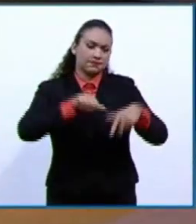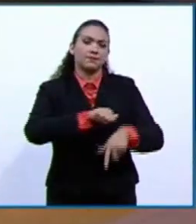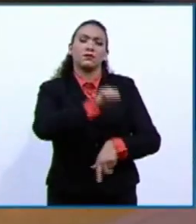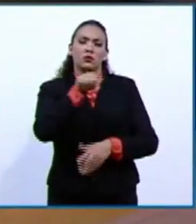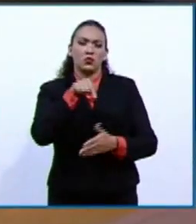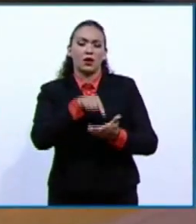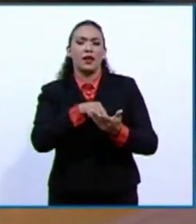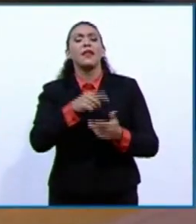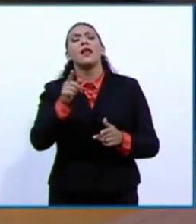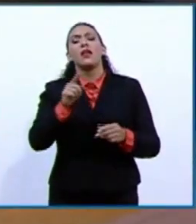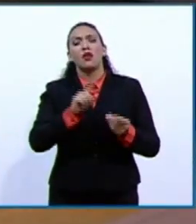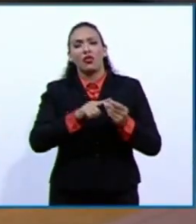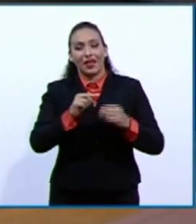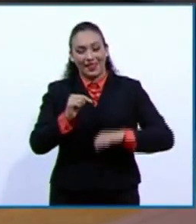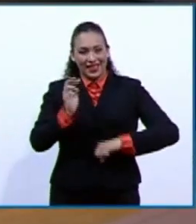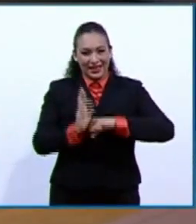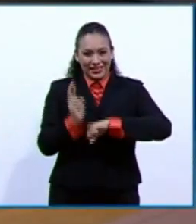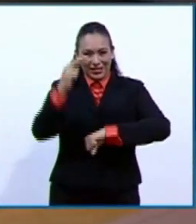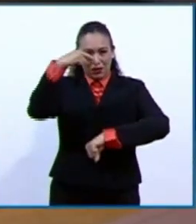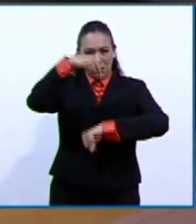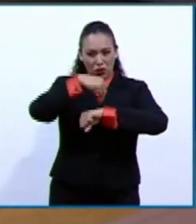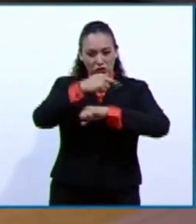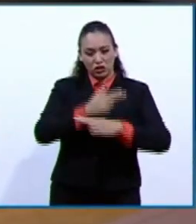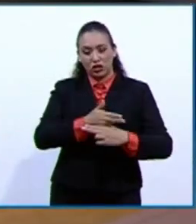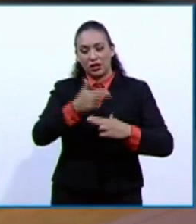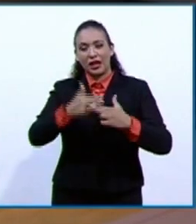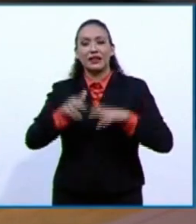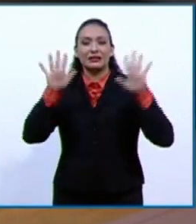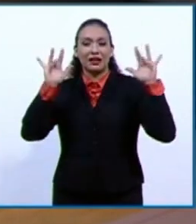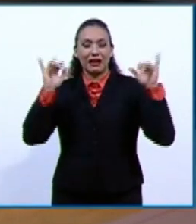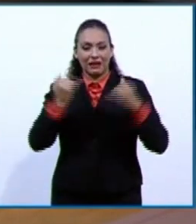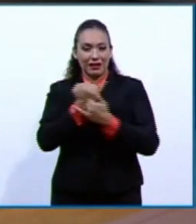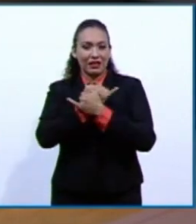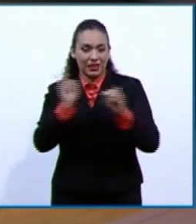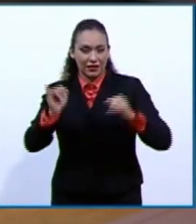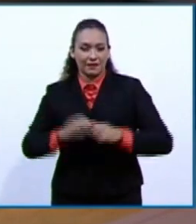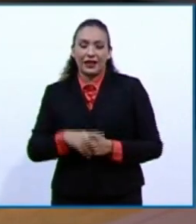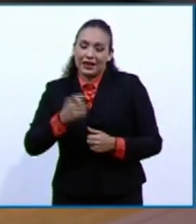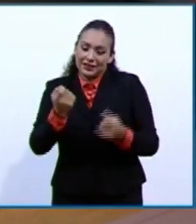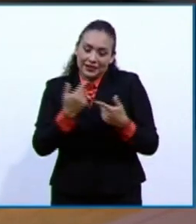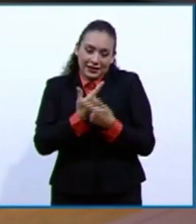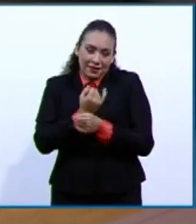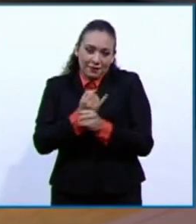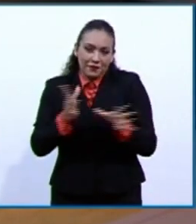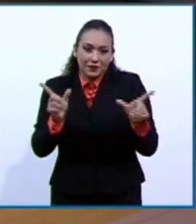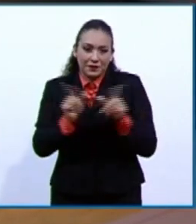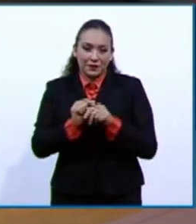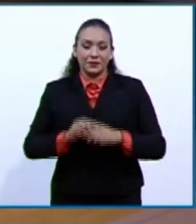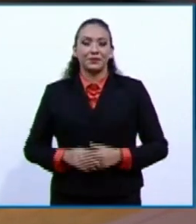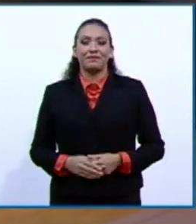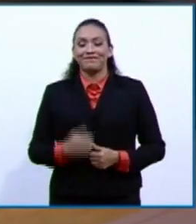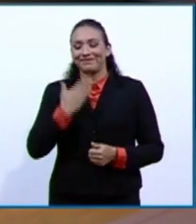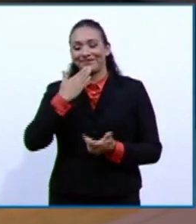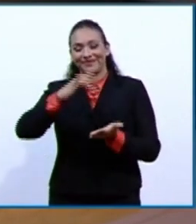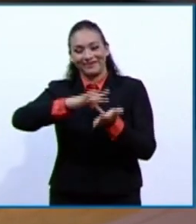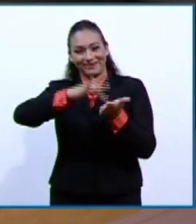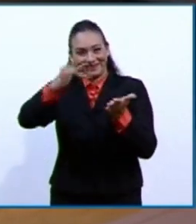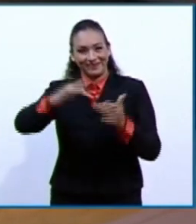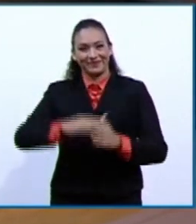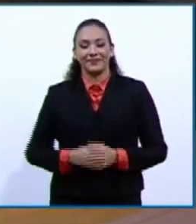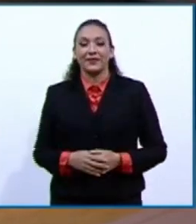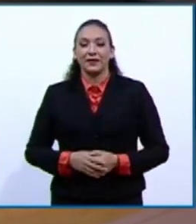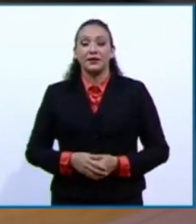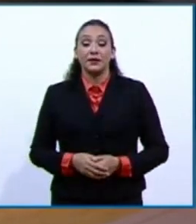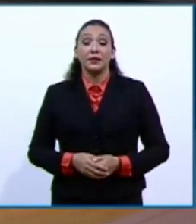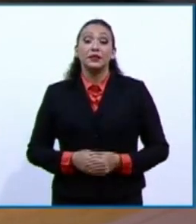del Monumento a la Revolución hacia el Ángel de la Independencia. Es la información que tenemos. Muchas gracias, Juan Carlos, por